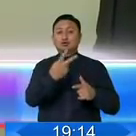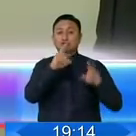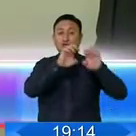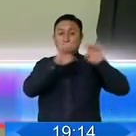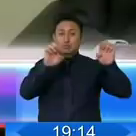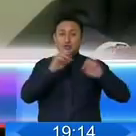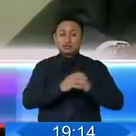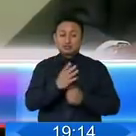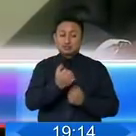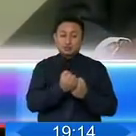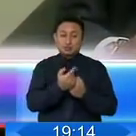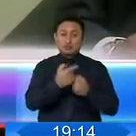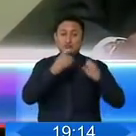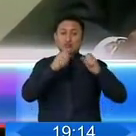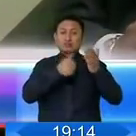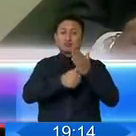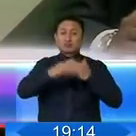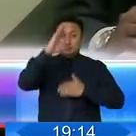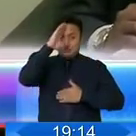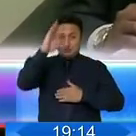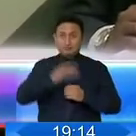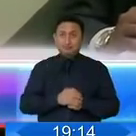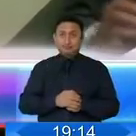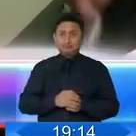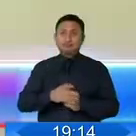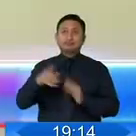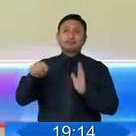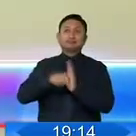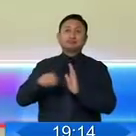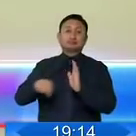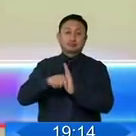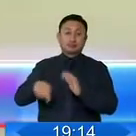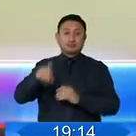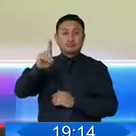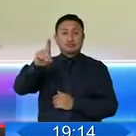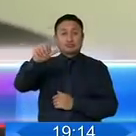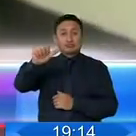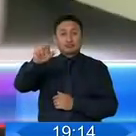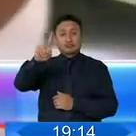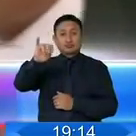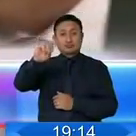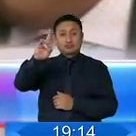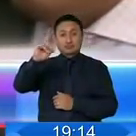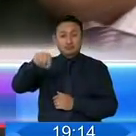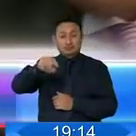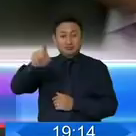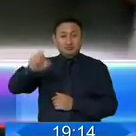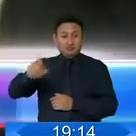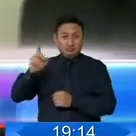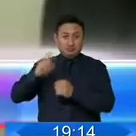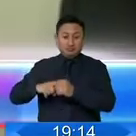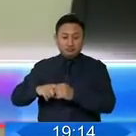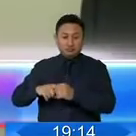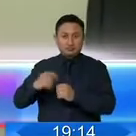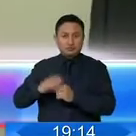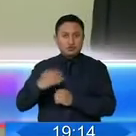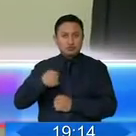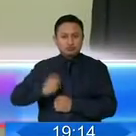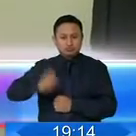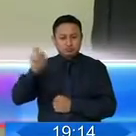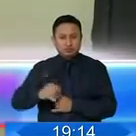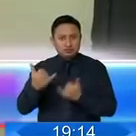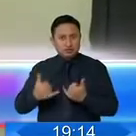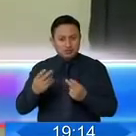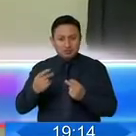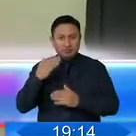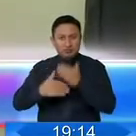del Interior. Por esta razón, el abogado de David Yepes, uno de los vinculados al caso, reclaman y exigen